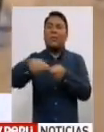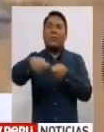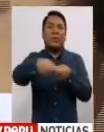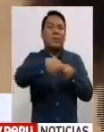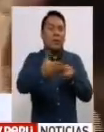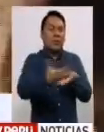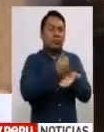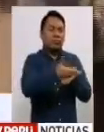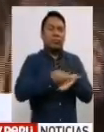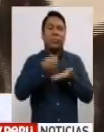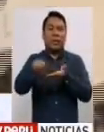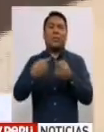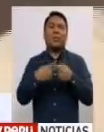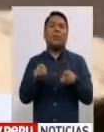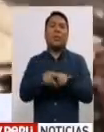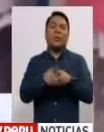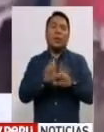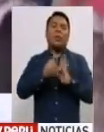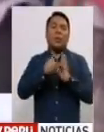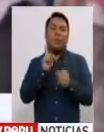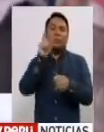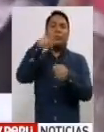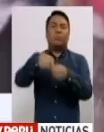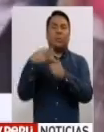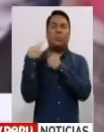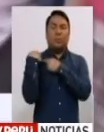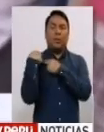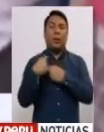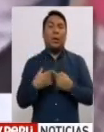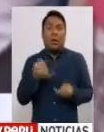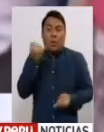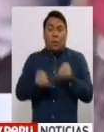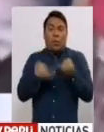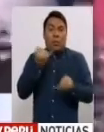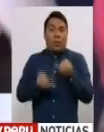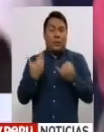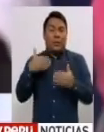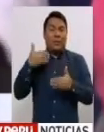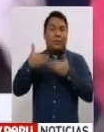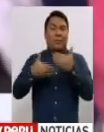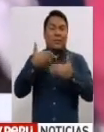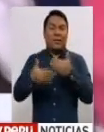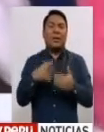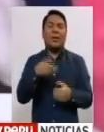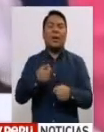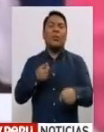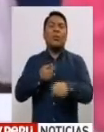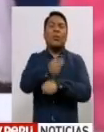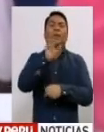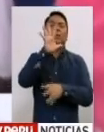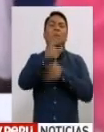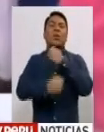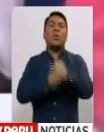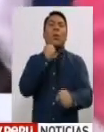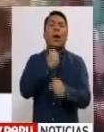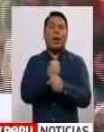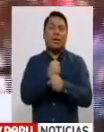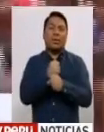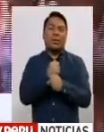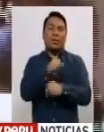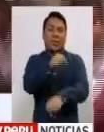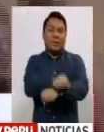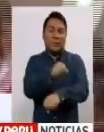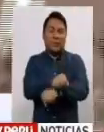fin fue habilitado para ejercer el cargo. En el último proceso penal que enfrentó, se le sentenció a 5 años de prisión efectiva.